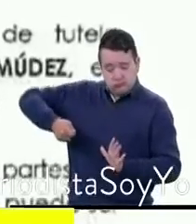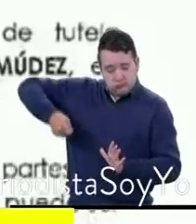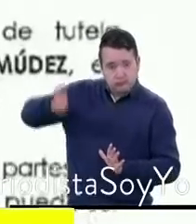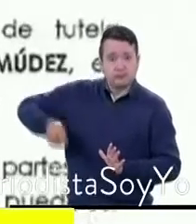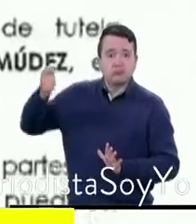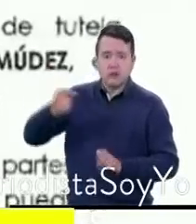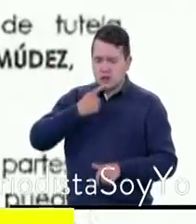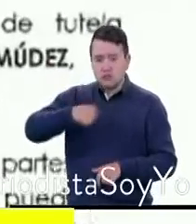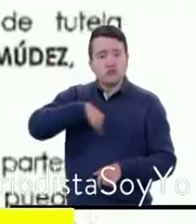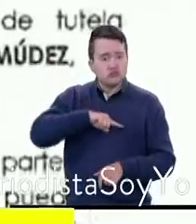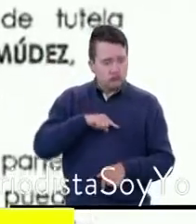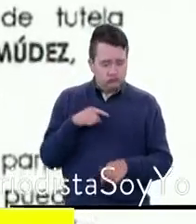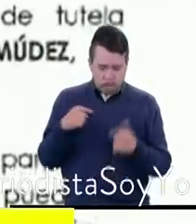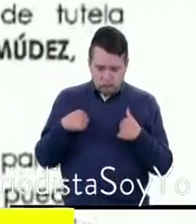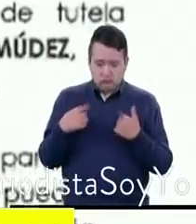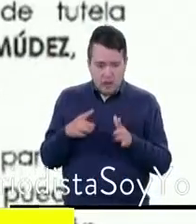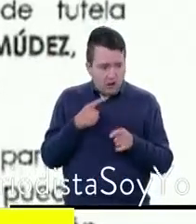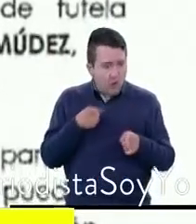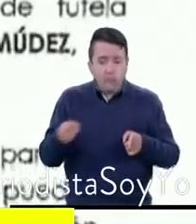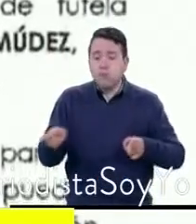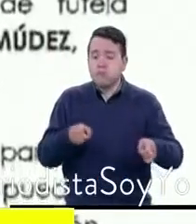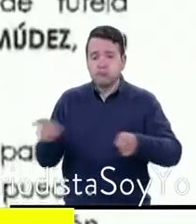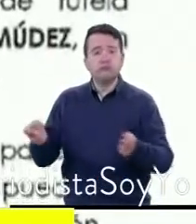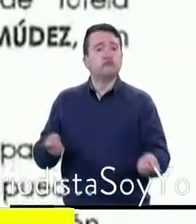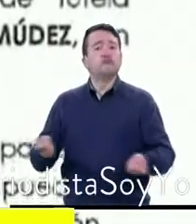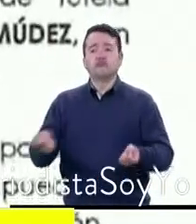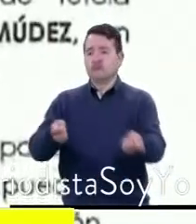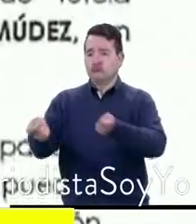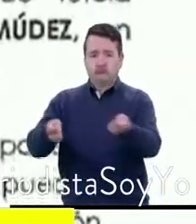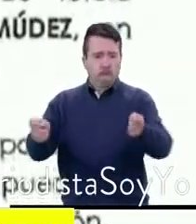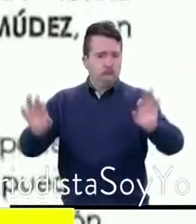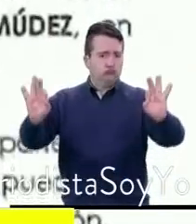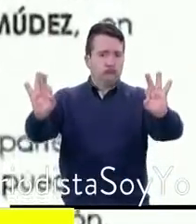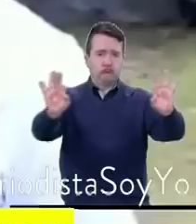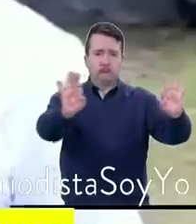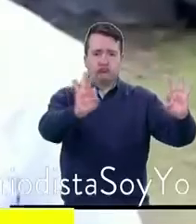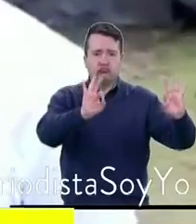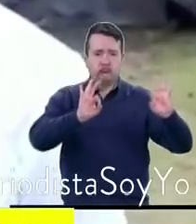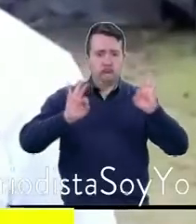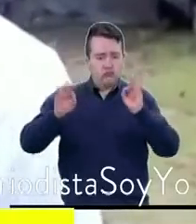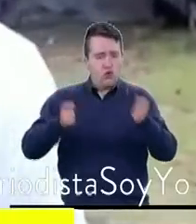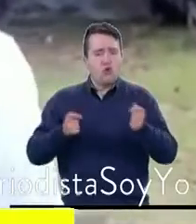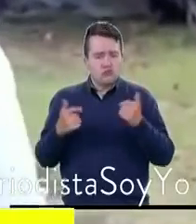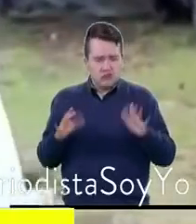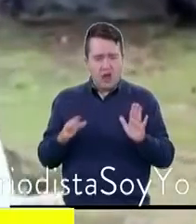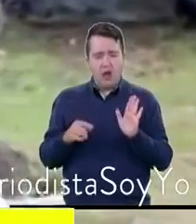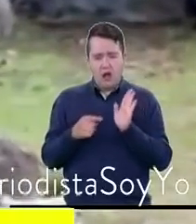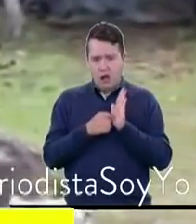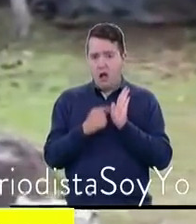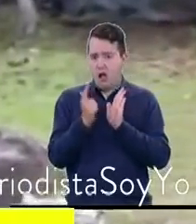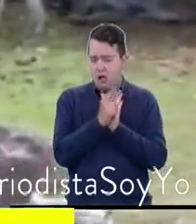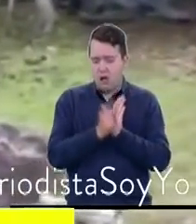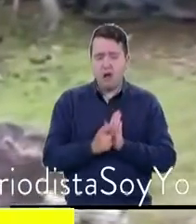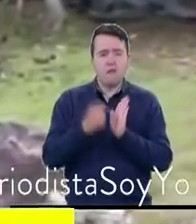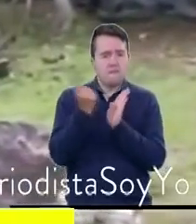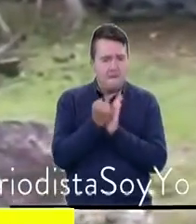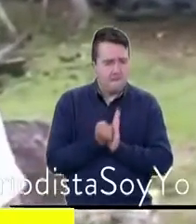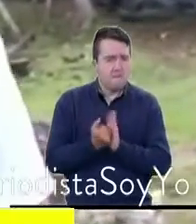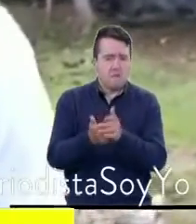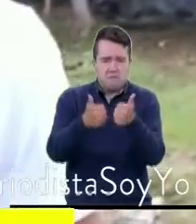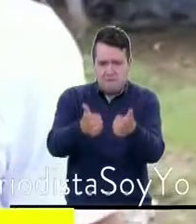nosotros tenemos todo debidamente controlado y debidamente legalizado. Entonces